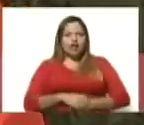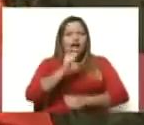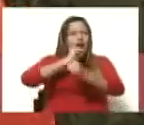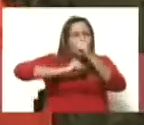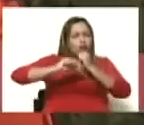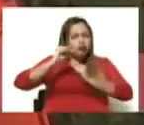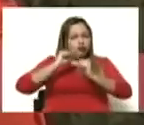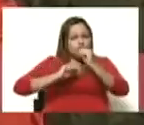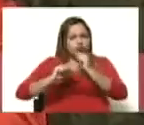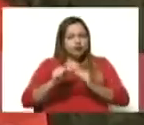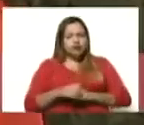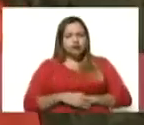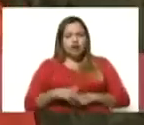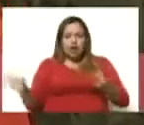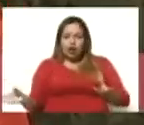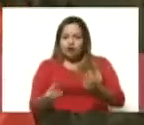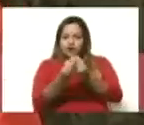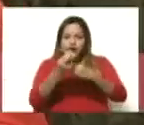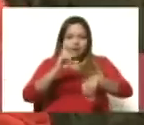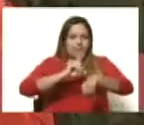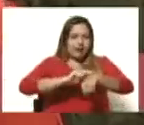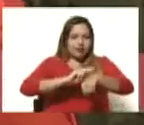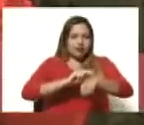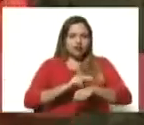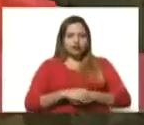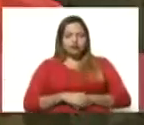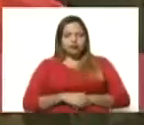hidratación, acompañamiento médico,